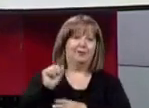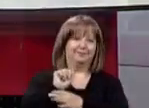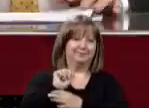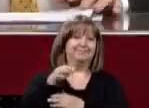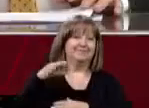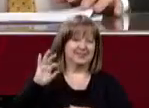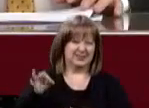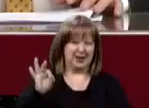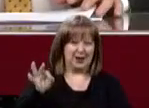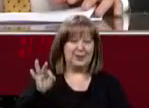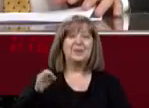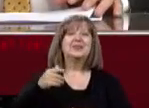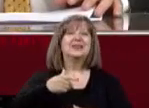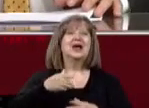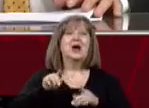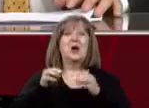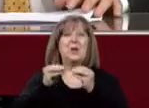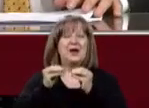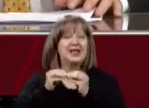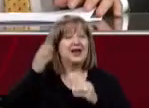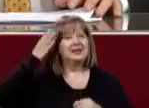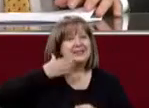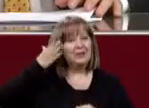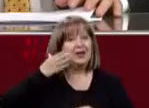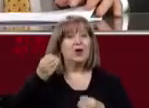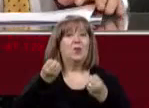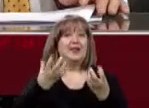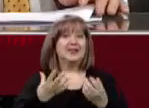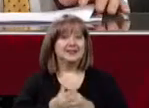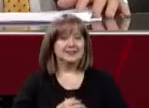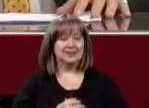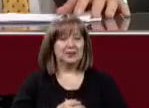artista. Silvia Santos, ¿cómo le va? Bienvenida.